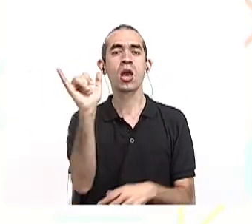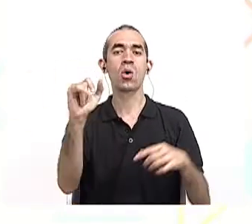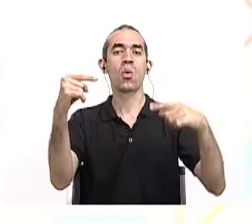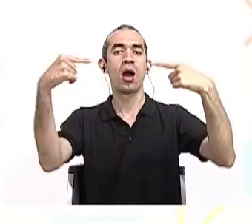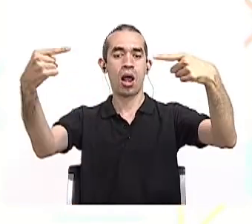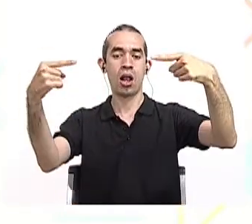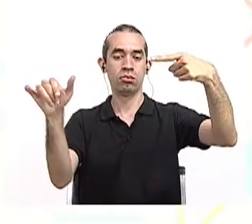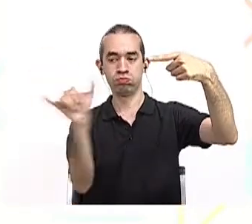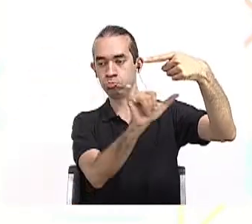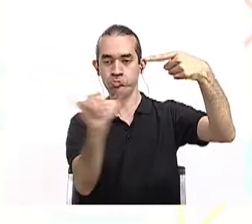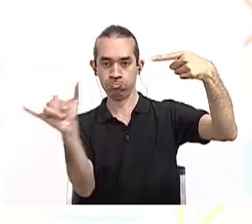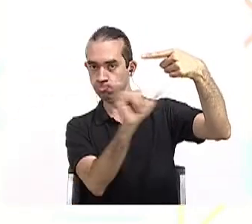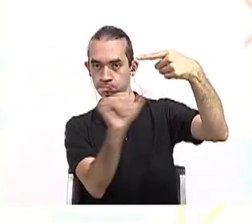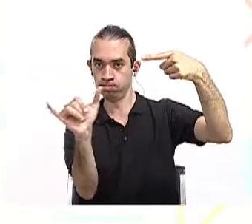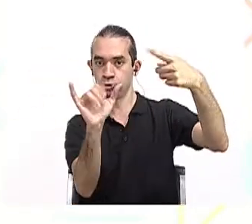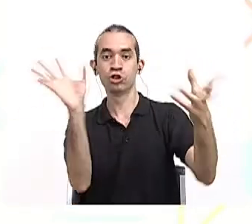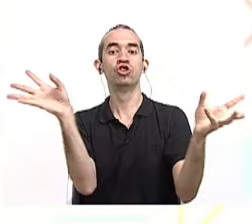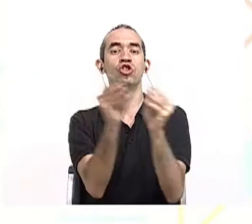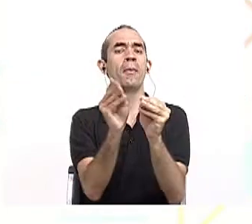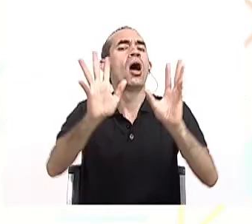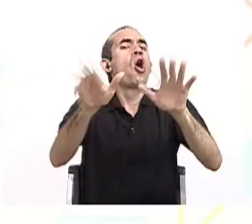homogéneas y las sumamos,